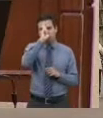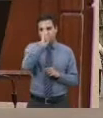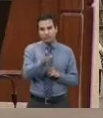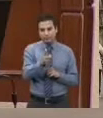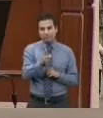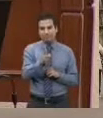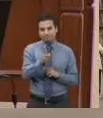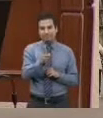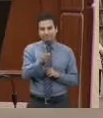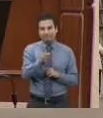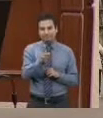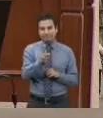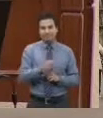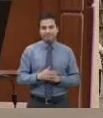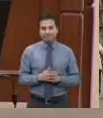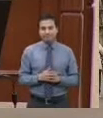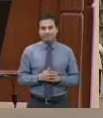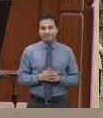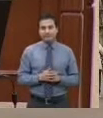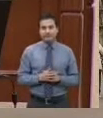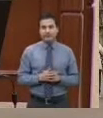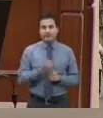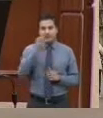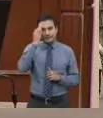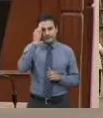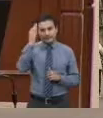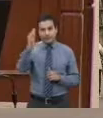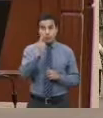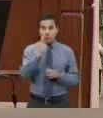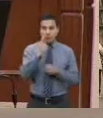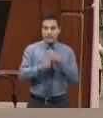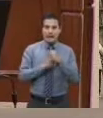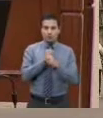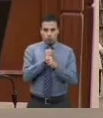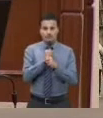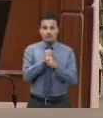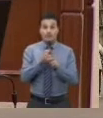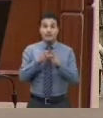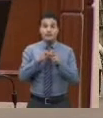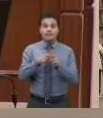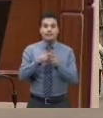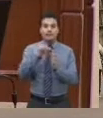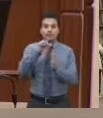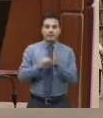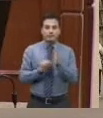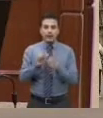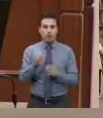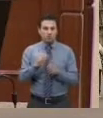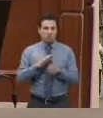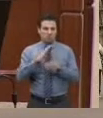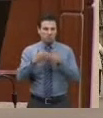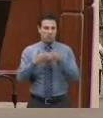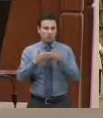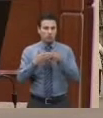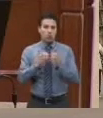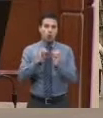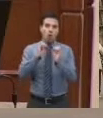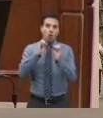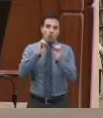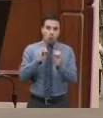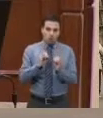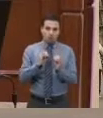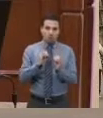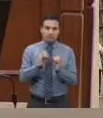por el INE al Partido Verde por el periodo de un año calendario a partir del mes de agosto próximo o cuando quede